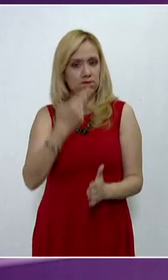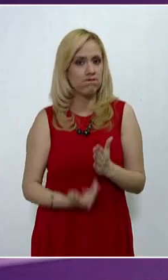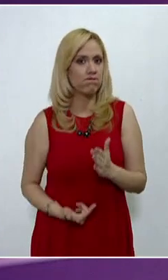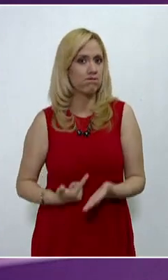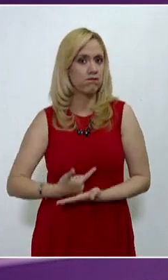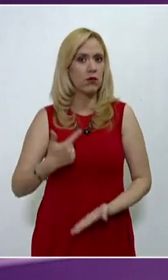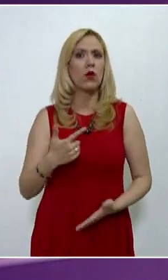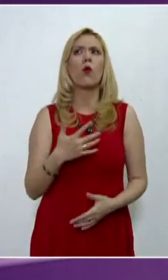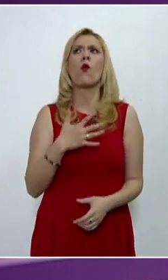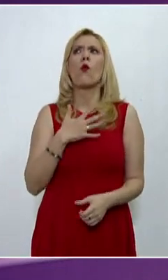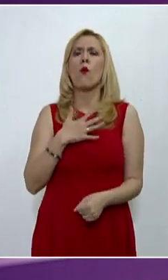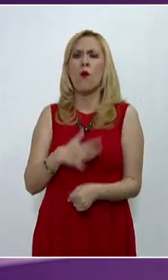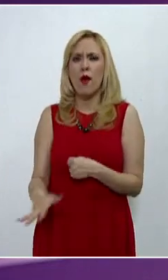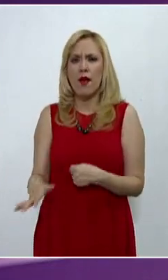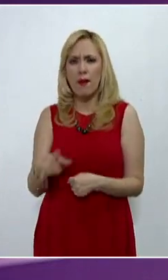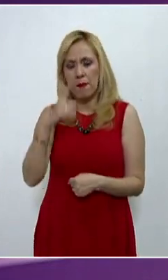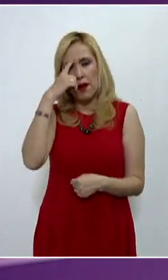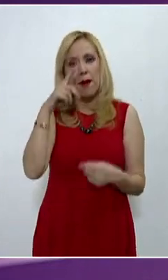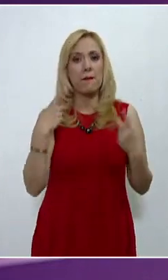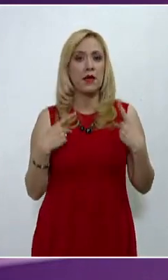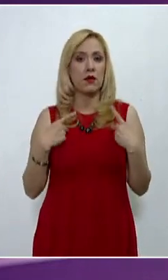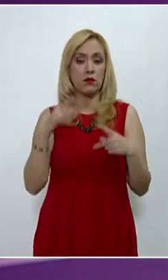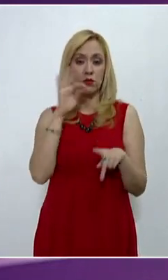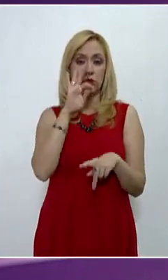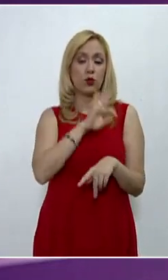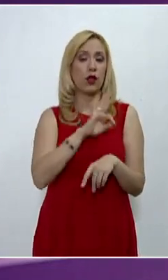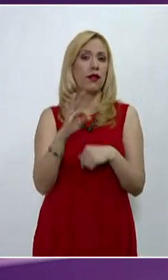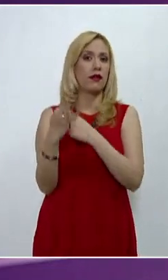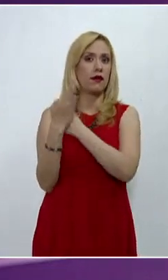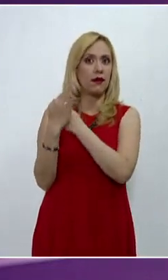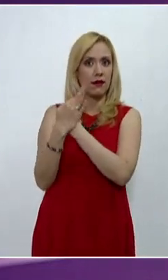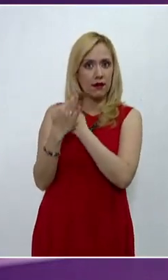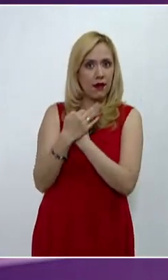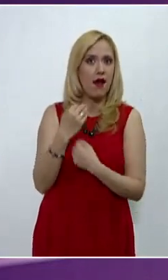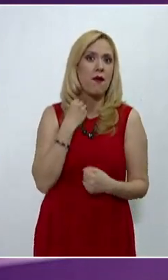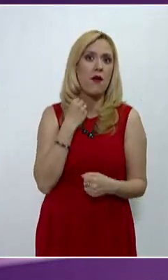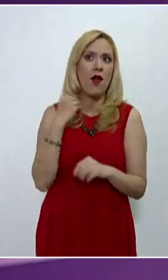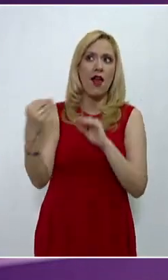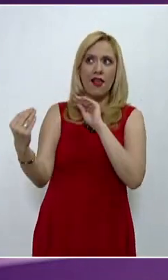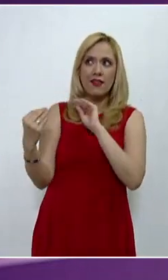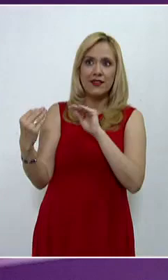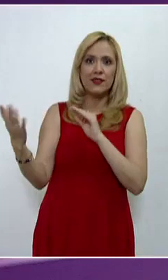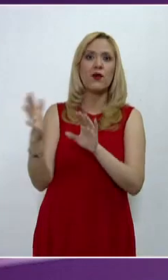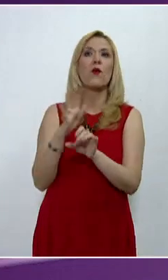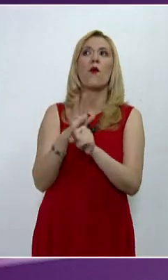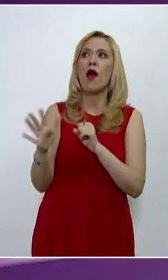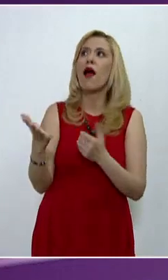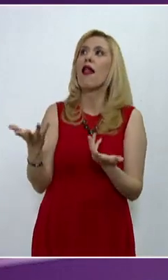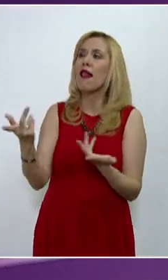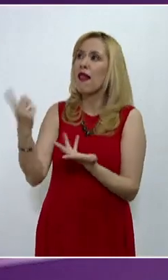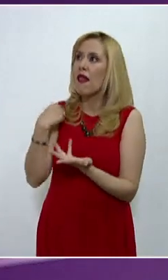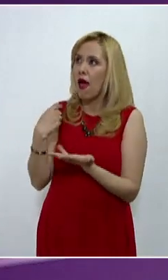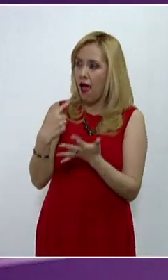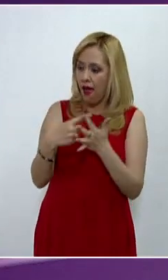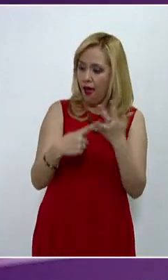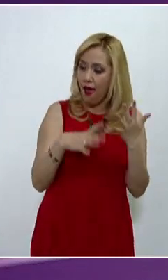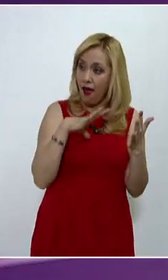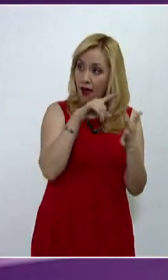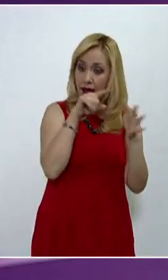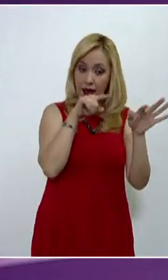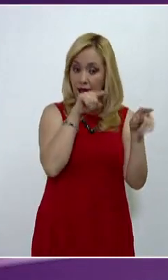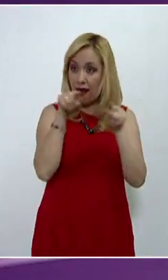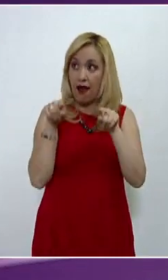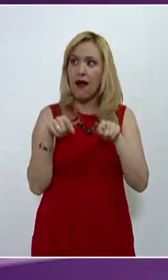que se deben adoptar para que las personas que enfrentan un proceso puedan defenderse adecuadamente? ¿Cuáles son las medidas del orden judicial? Y obviamente frente a